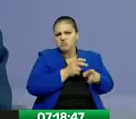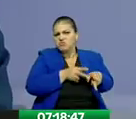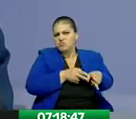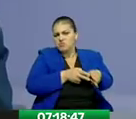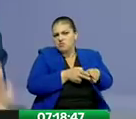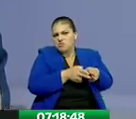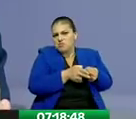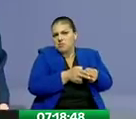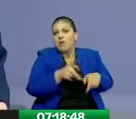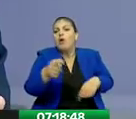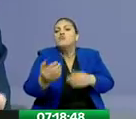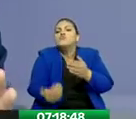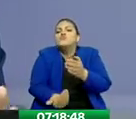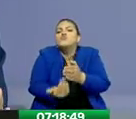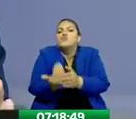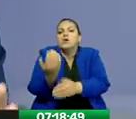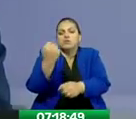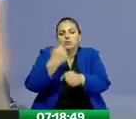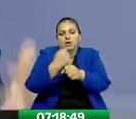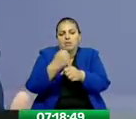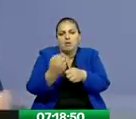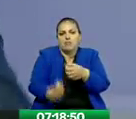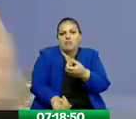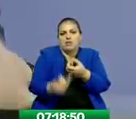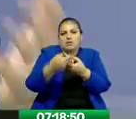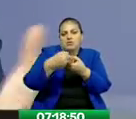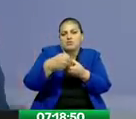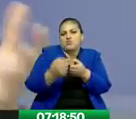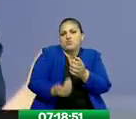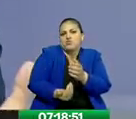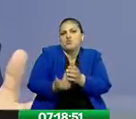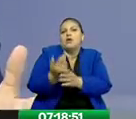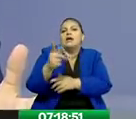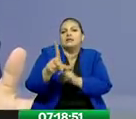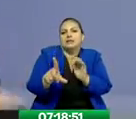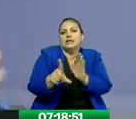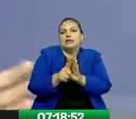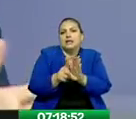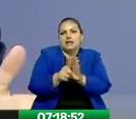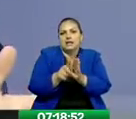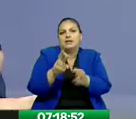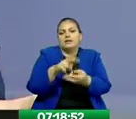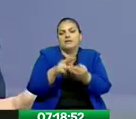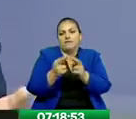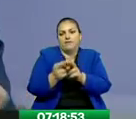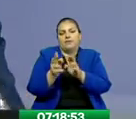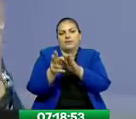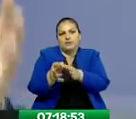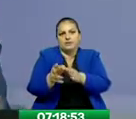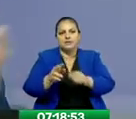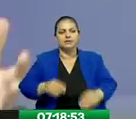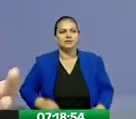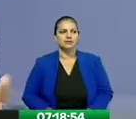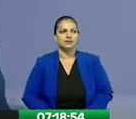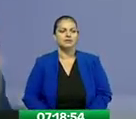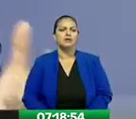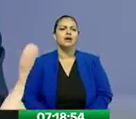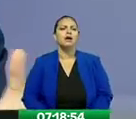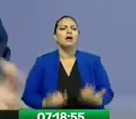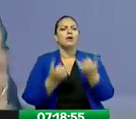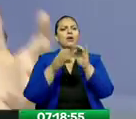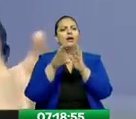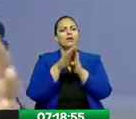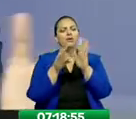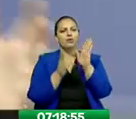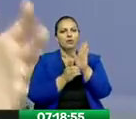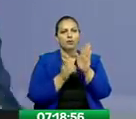final de cuentas tenemos que, digamos, aprender de lo que han hecho los países que salieron del subdesarrollo. Y los códigos laborales de estos países